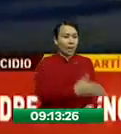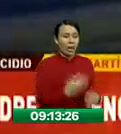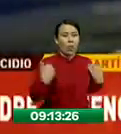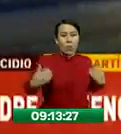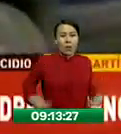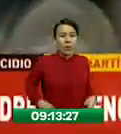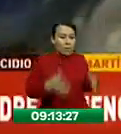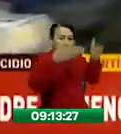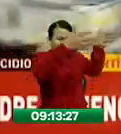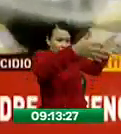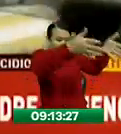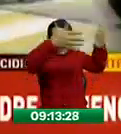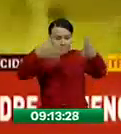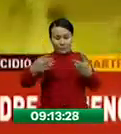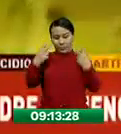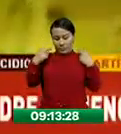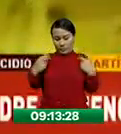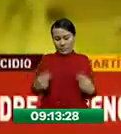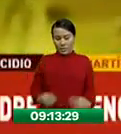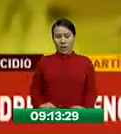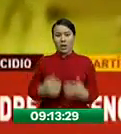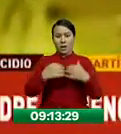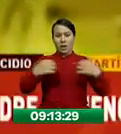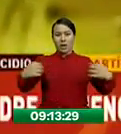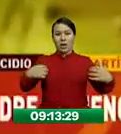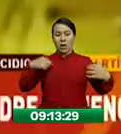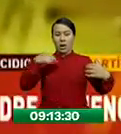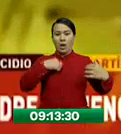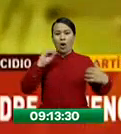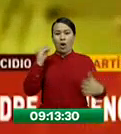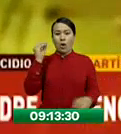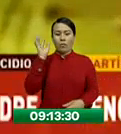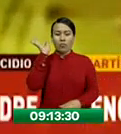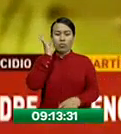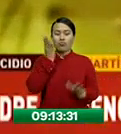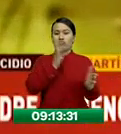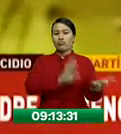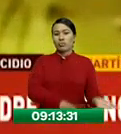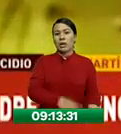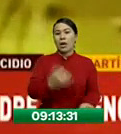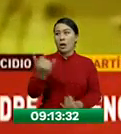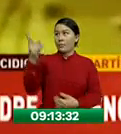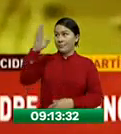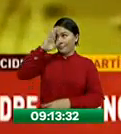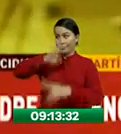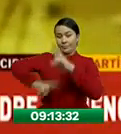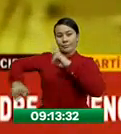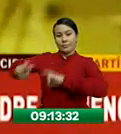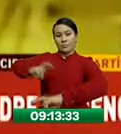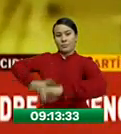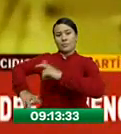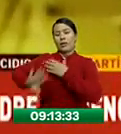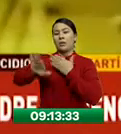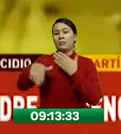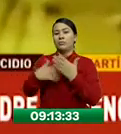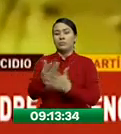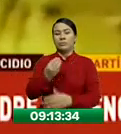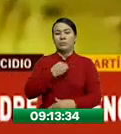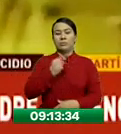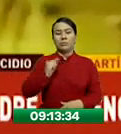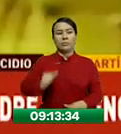la necropsia de ley al cuerpo de la joven madre. La fiscalía trabaja en la identificación del vehículo y de este vil